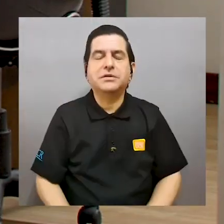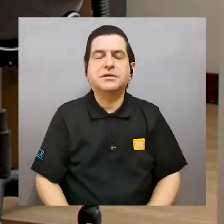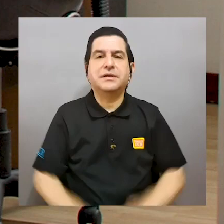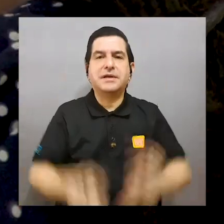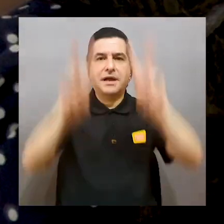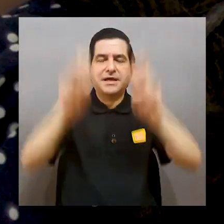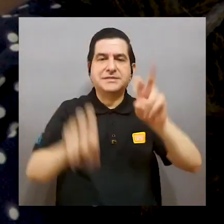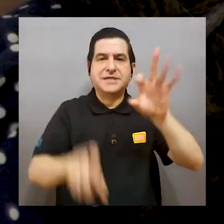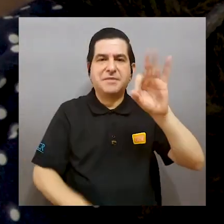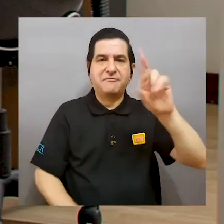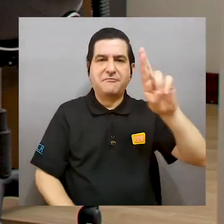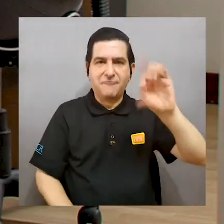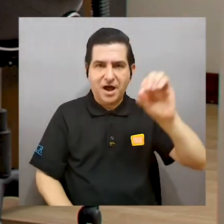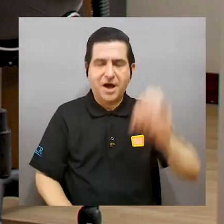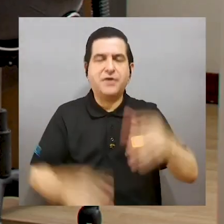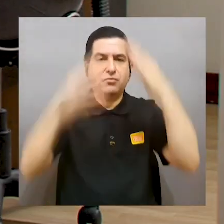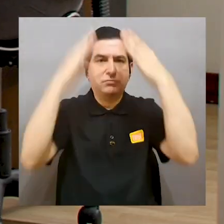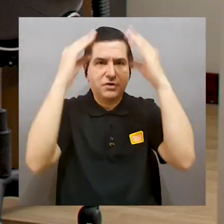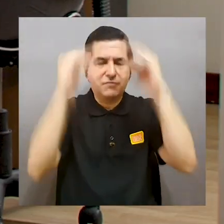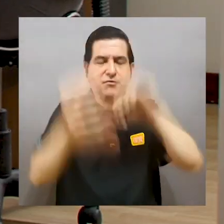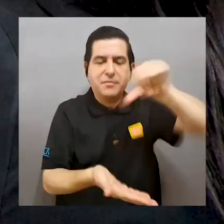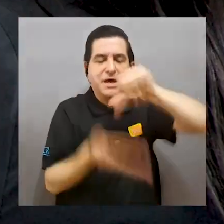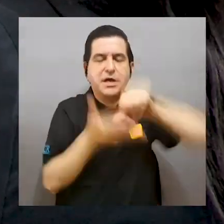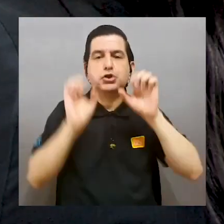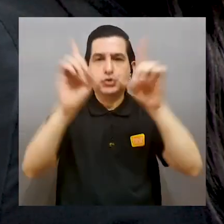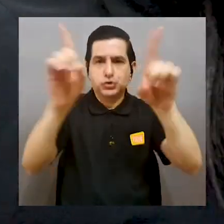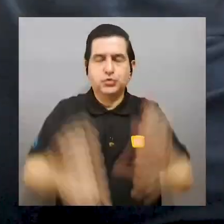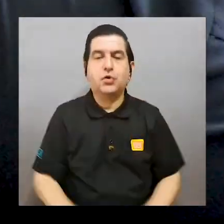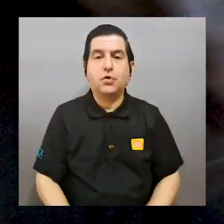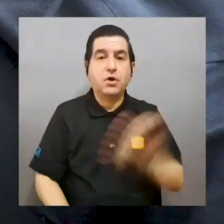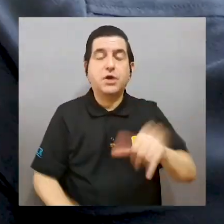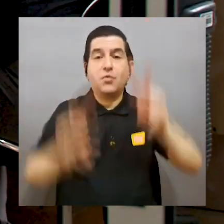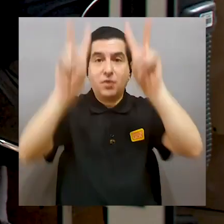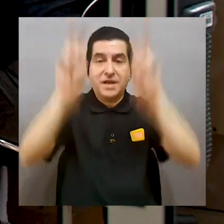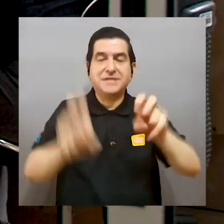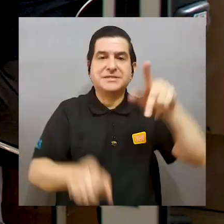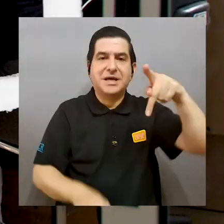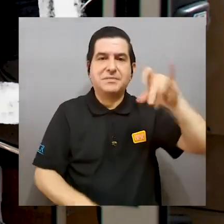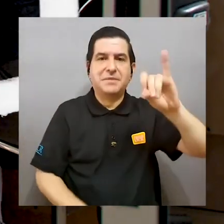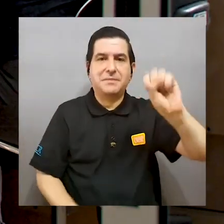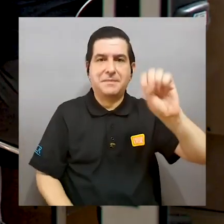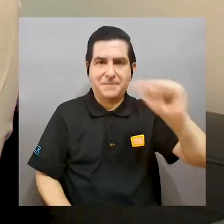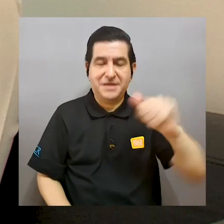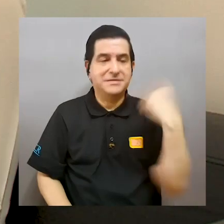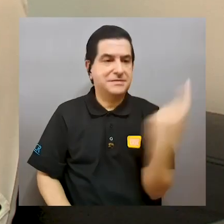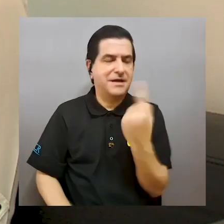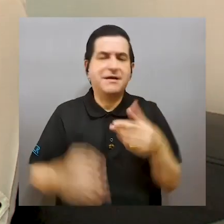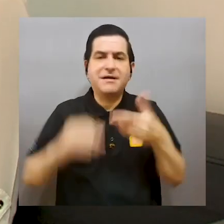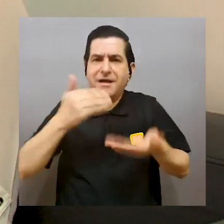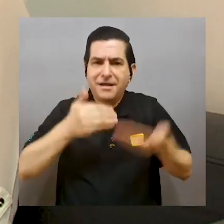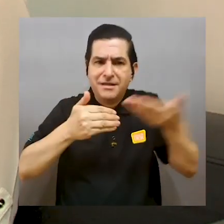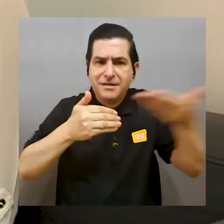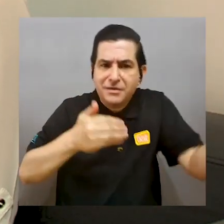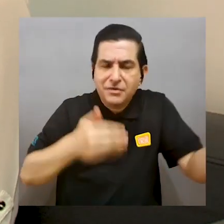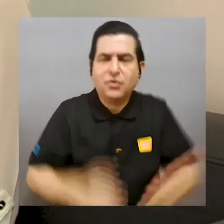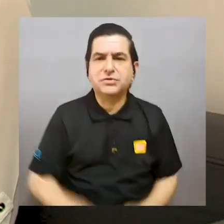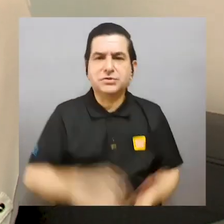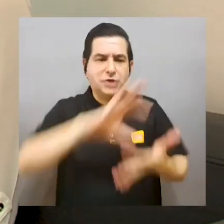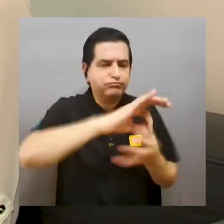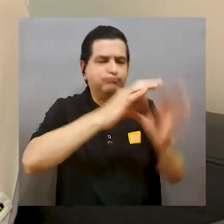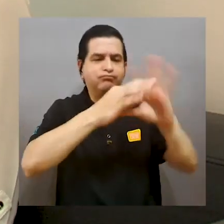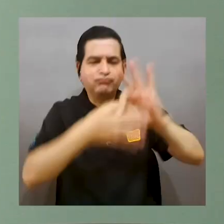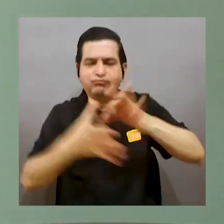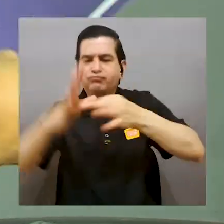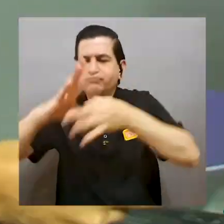la prueba FARO. Ahí nos da información del centro educativo, también las pruebas PISA, y cada uno de esos elementos hace